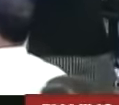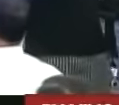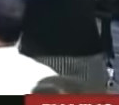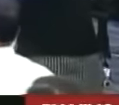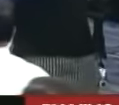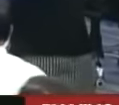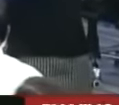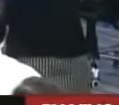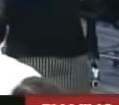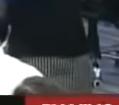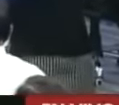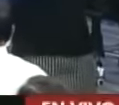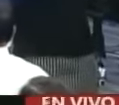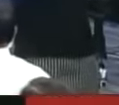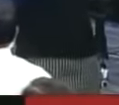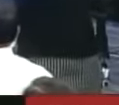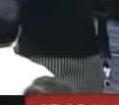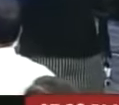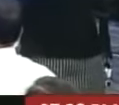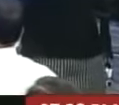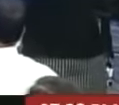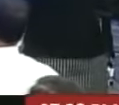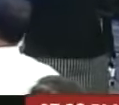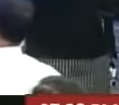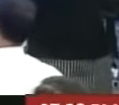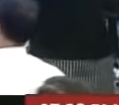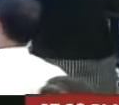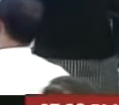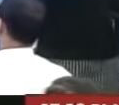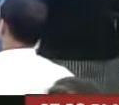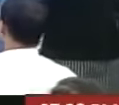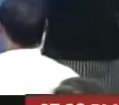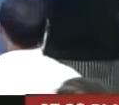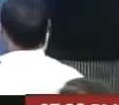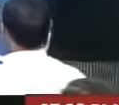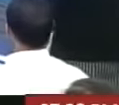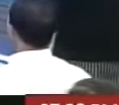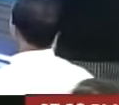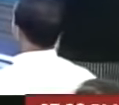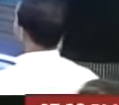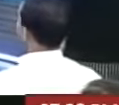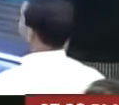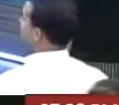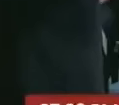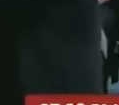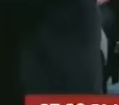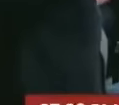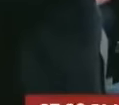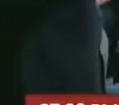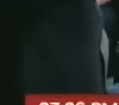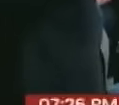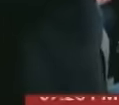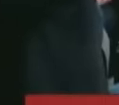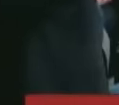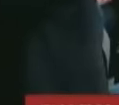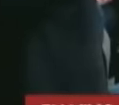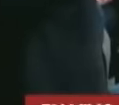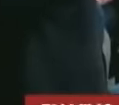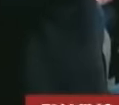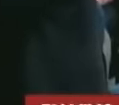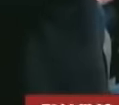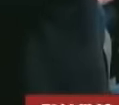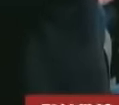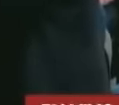Ella es de máster de español de la Universidad de Shenzhen. ¿Tú estudias español en Shenzhen? Sí.